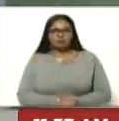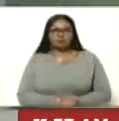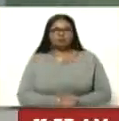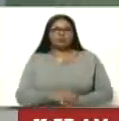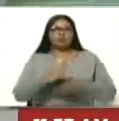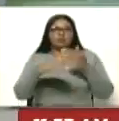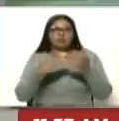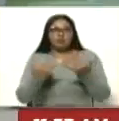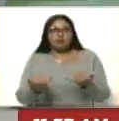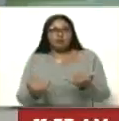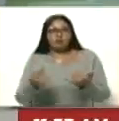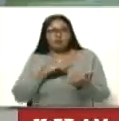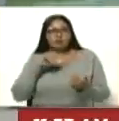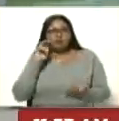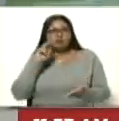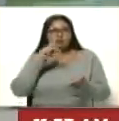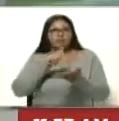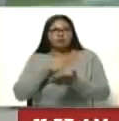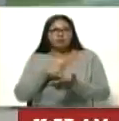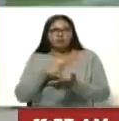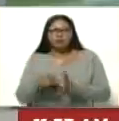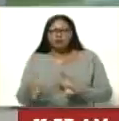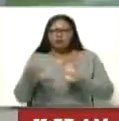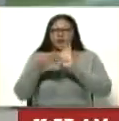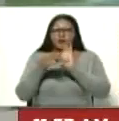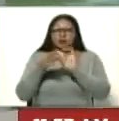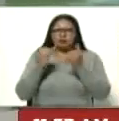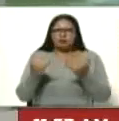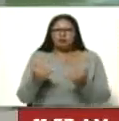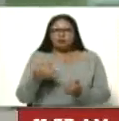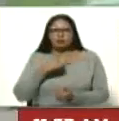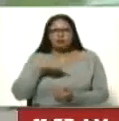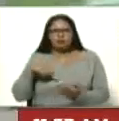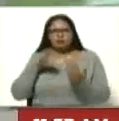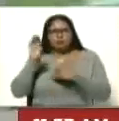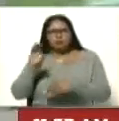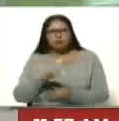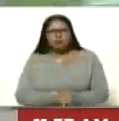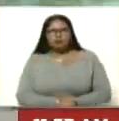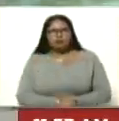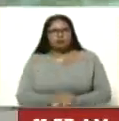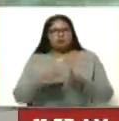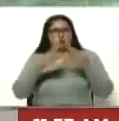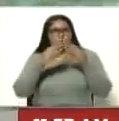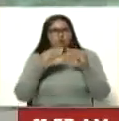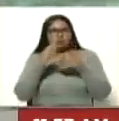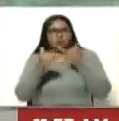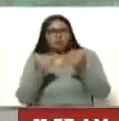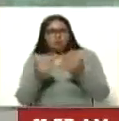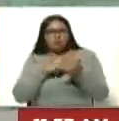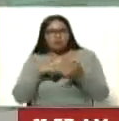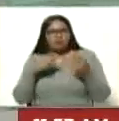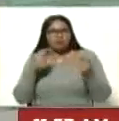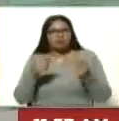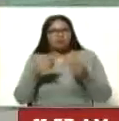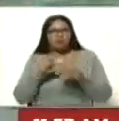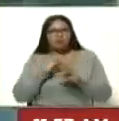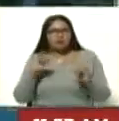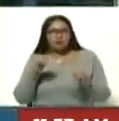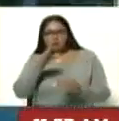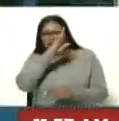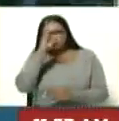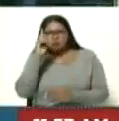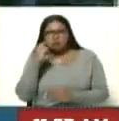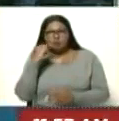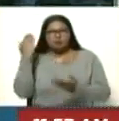la participación y los enlaces que tiene nuestro país en todo lo que tiene que ver con estas acciones. Ya tenemos a Diosdado